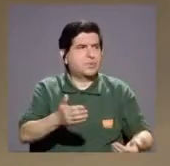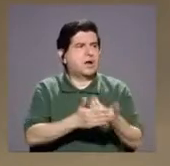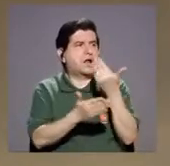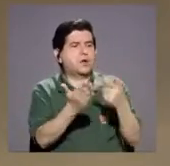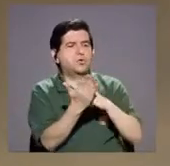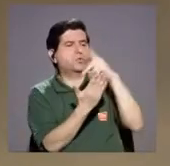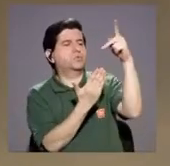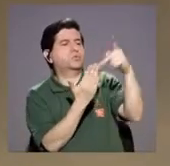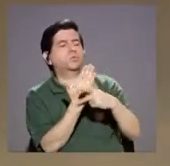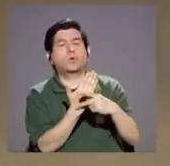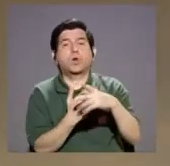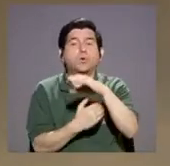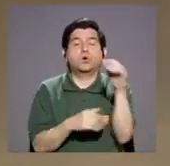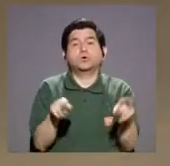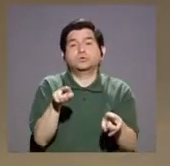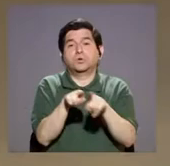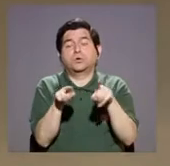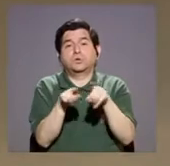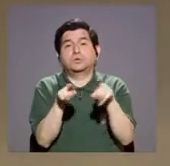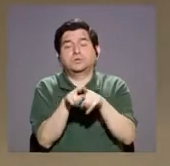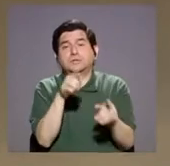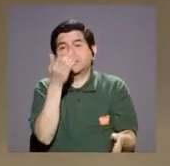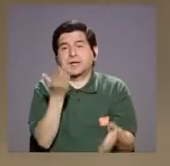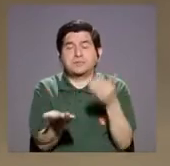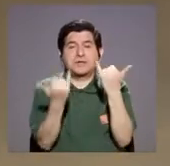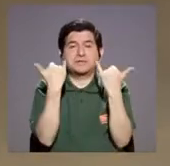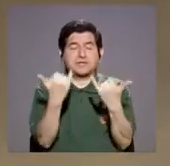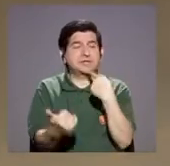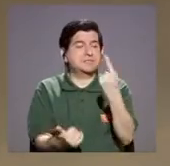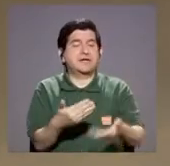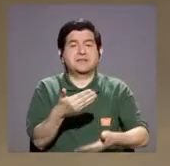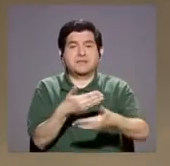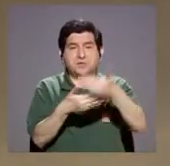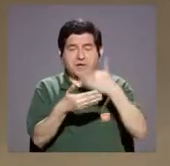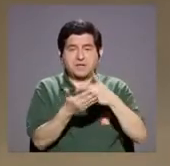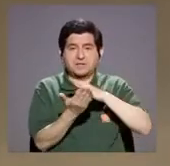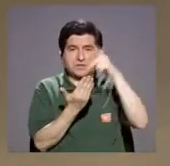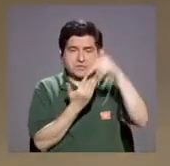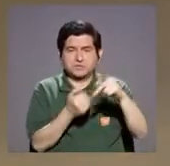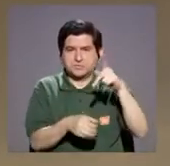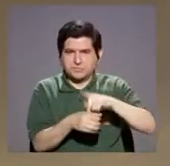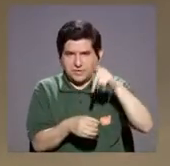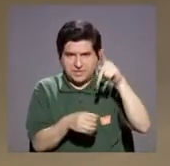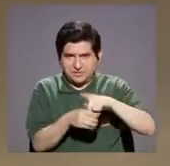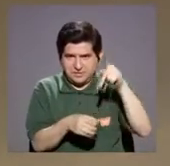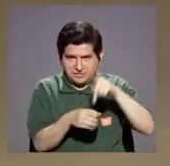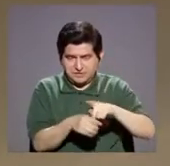programas o incluso ya no mencionó el programa donde participa